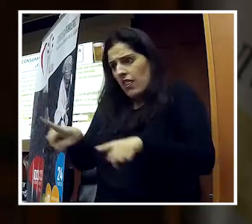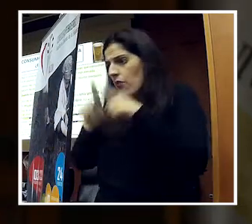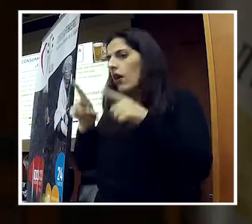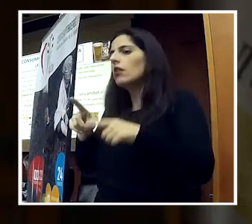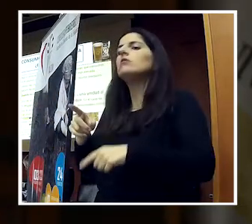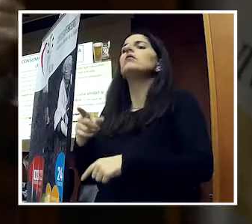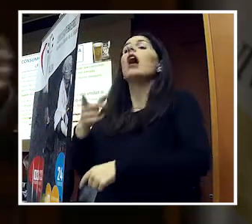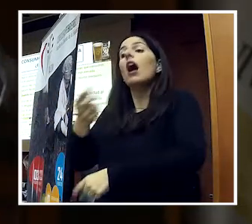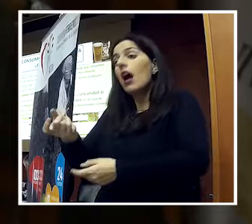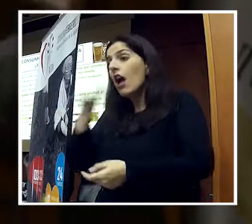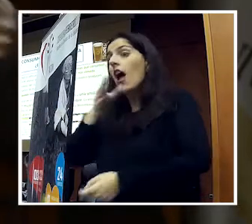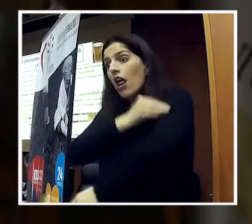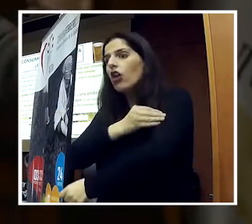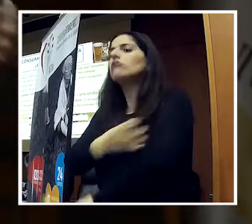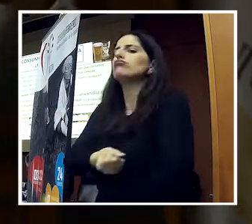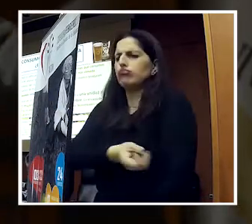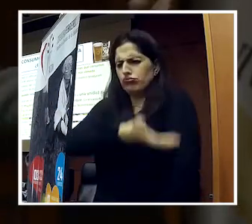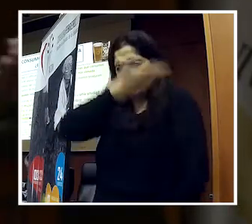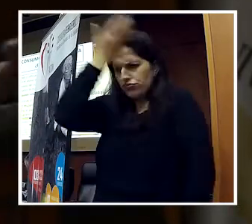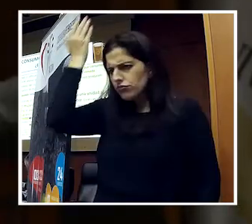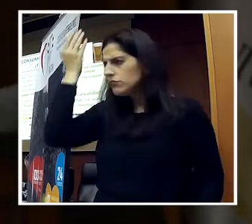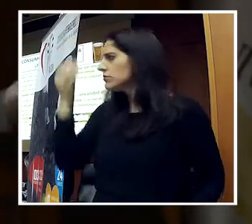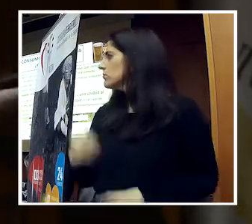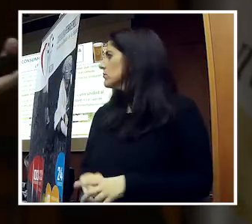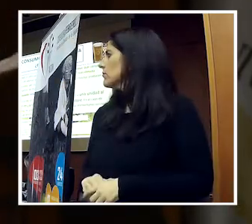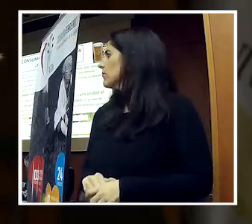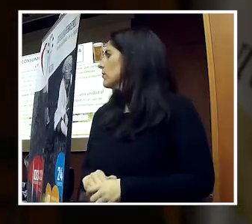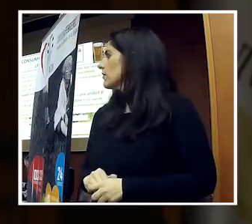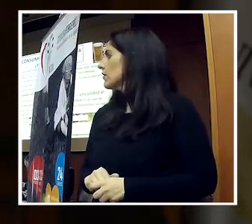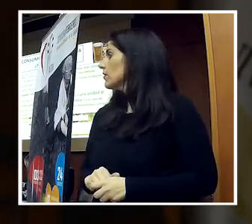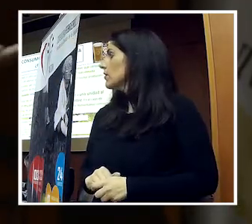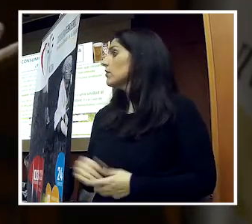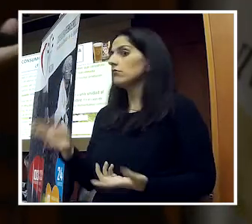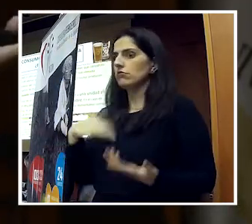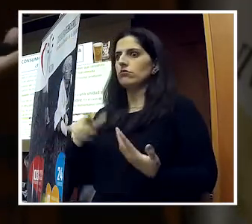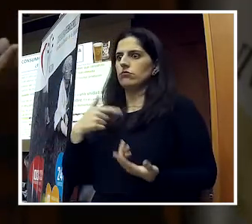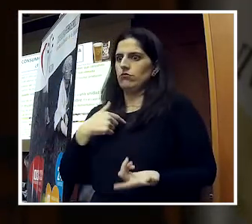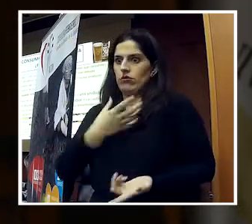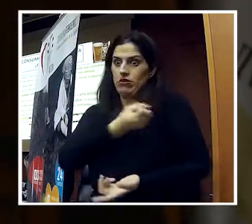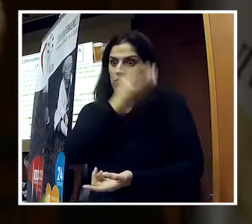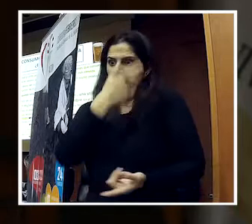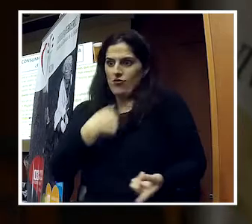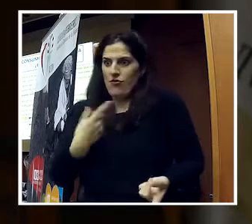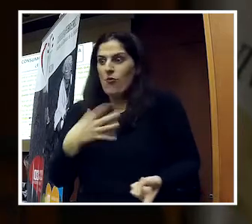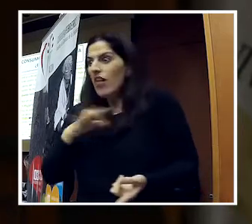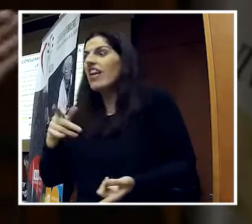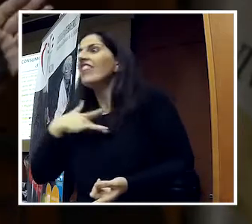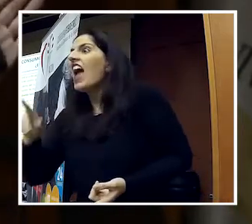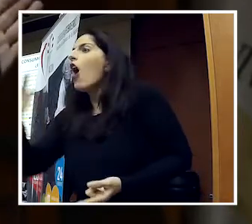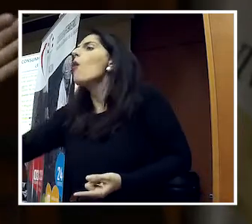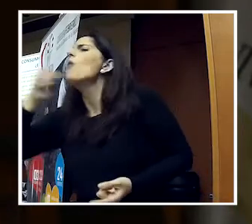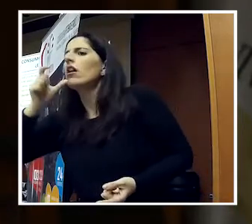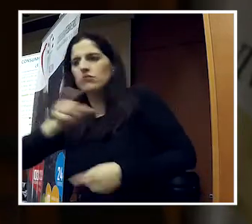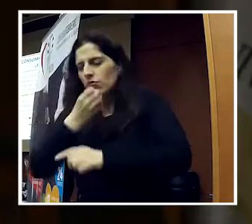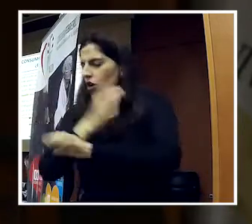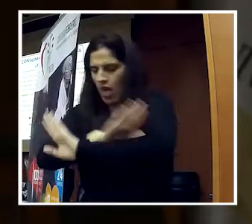una elevación de la tensión arterial de forma aguda y de forma importante, ¿no? Entonces eso para nosotros, desde luego, en hipertensión arterial descontrolada, por